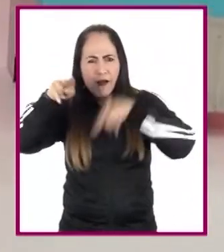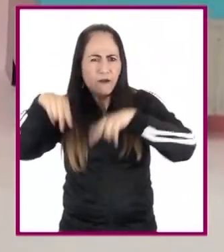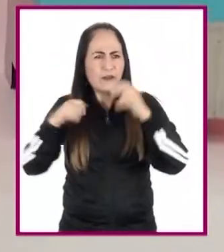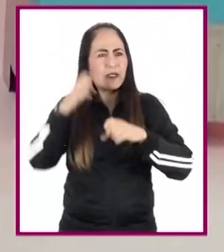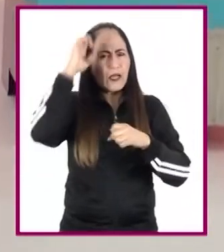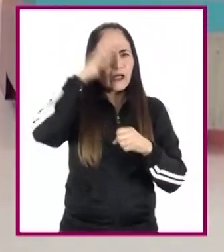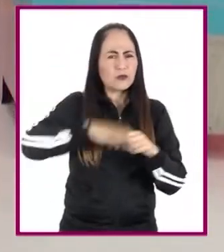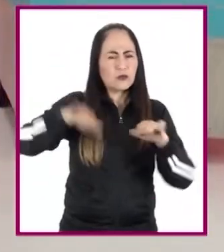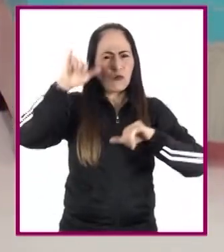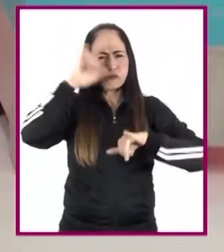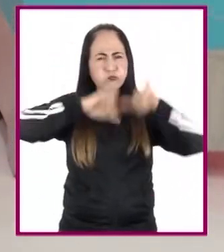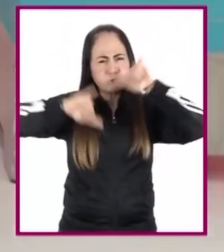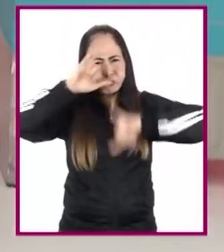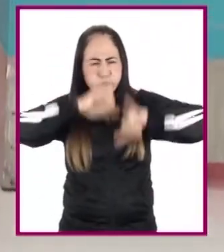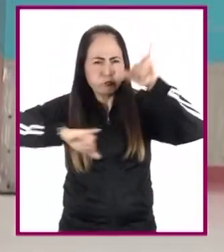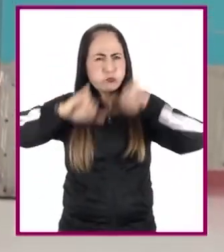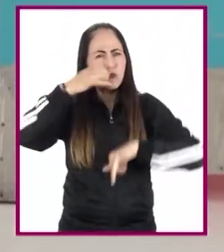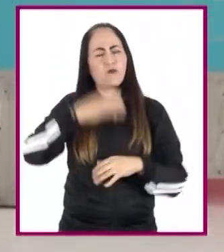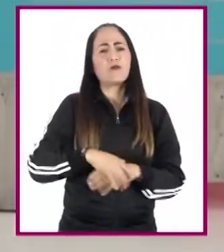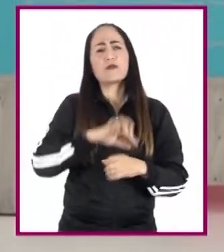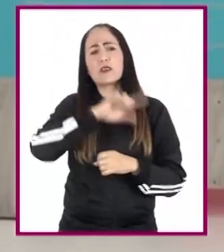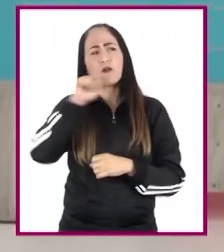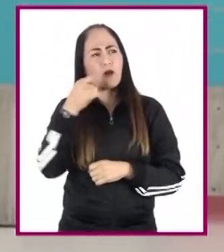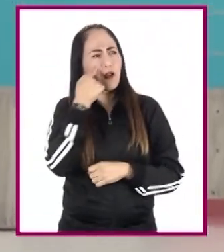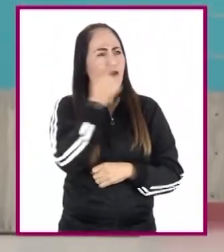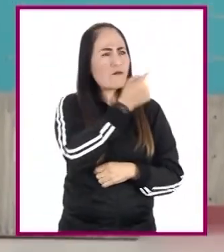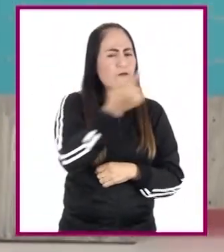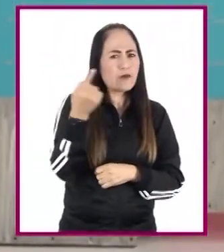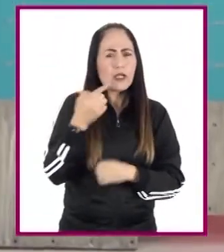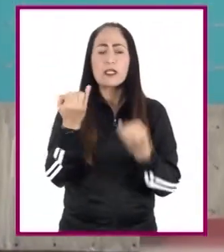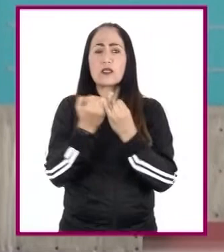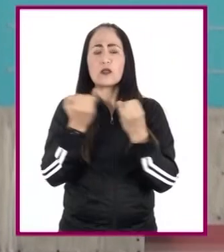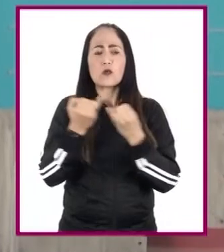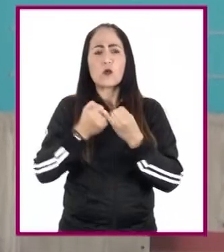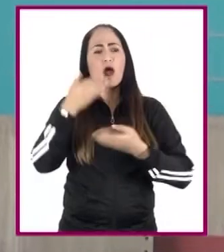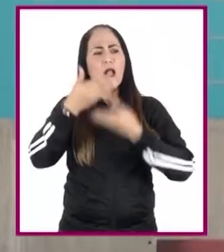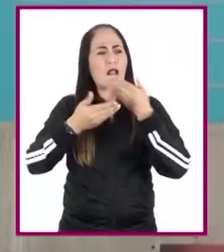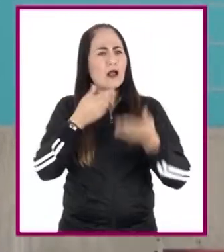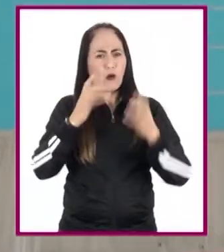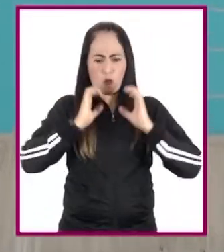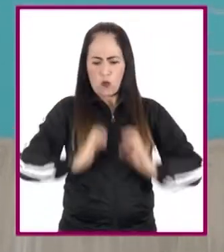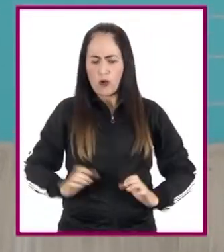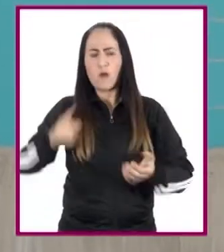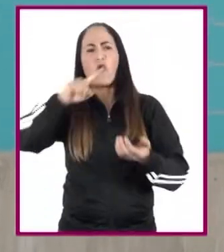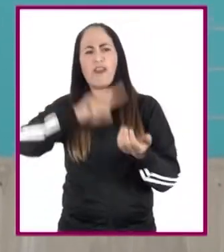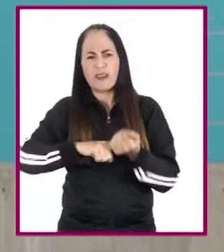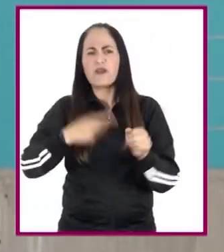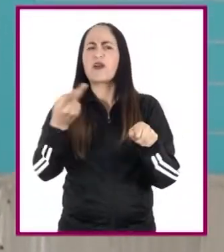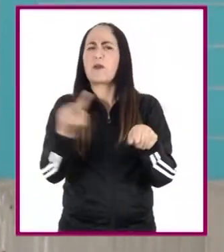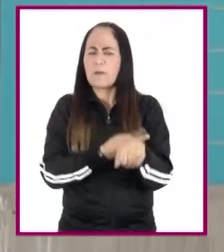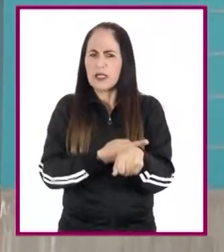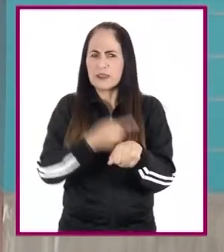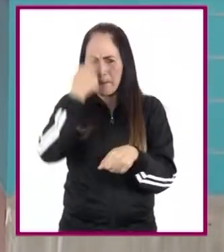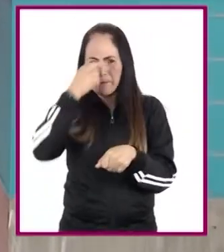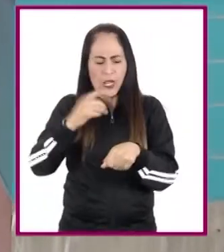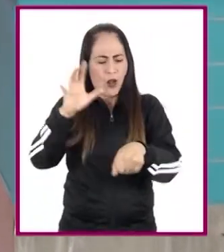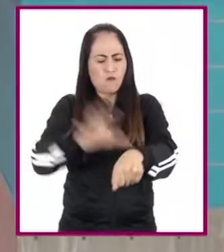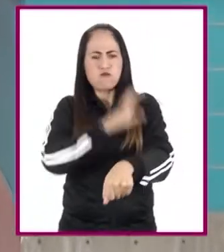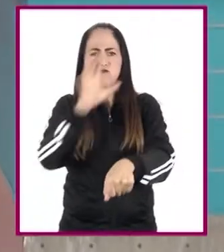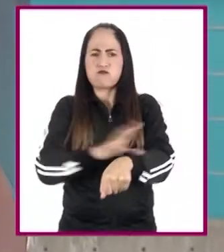modelos. También reflexionaremos sobre la importancia de los procesos químicos que ocurren en el cuerpo humano para la obtención de la